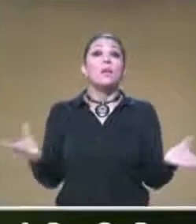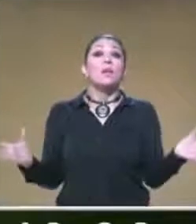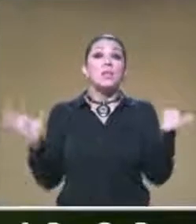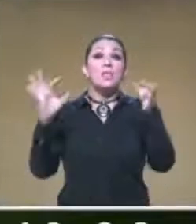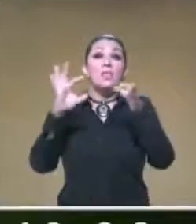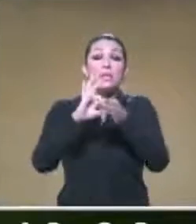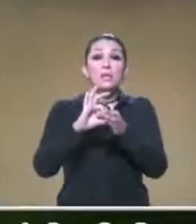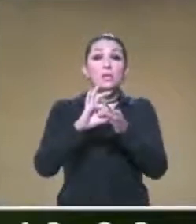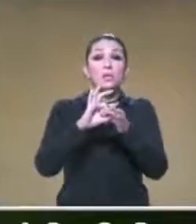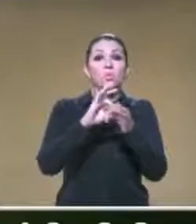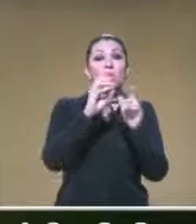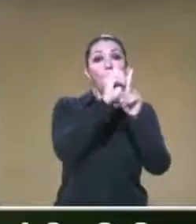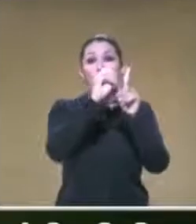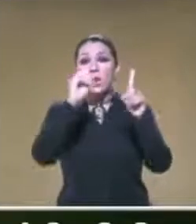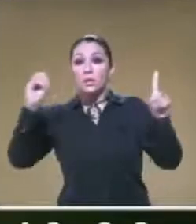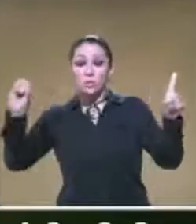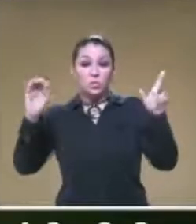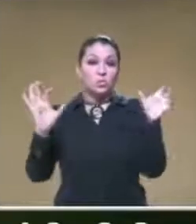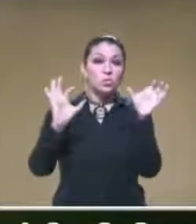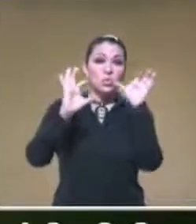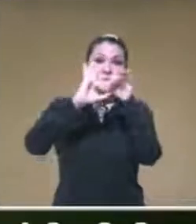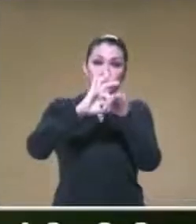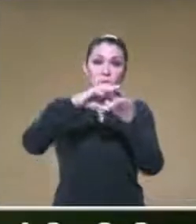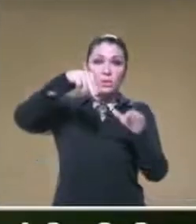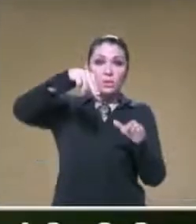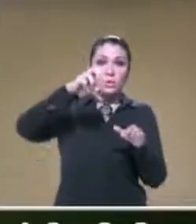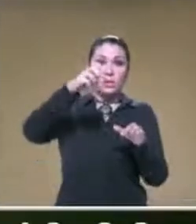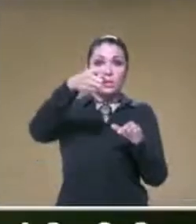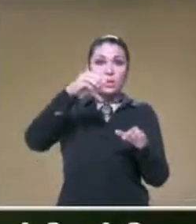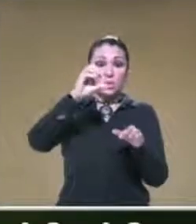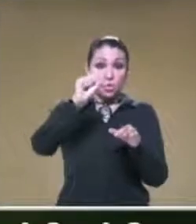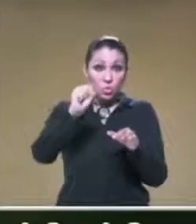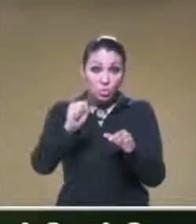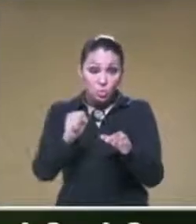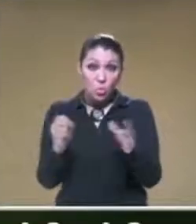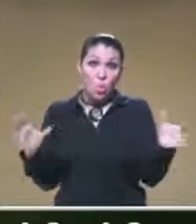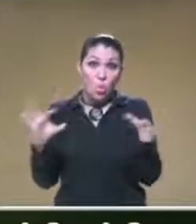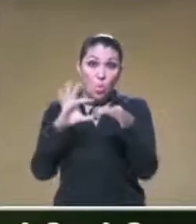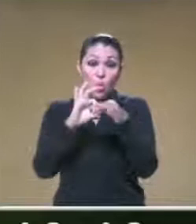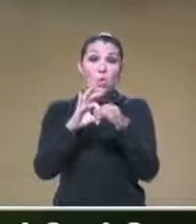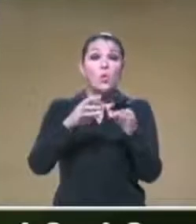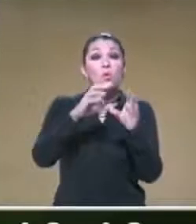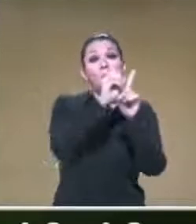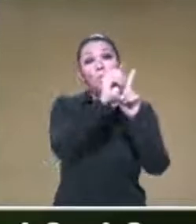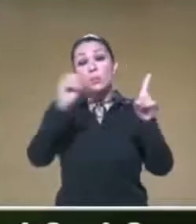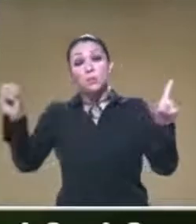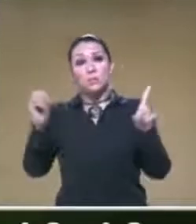formal? Para darle coherencia y darle sentido a la carta que estoy utilizando.